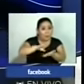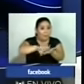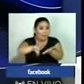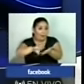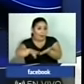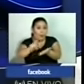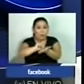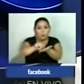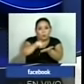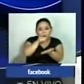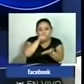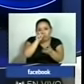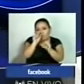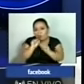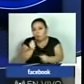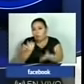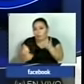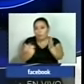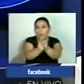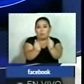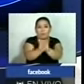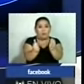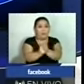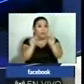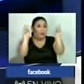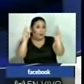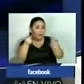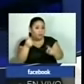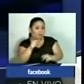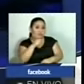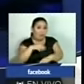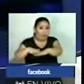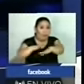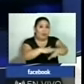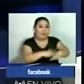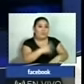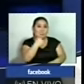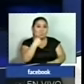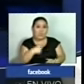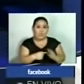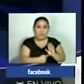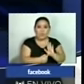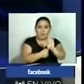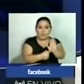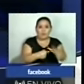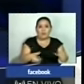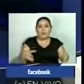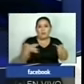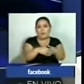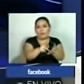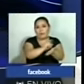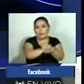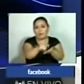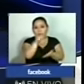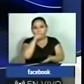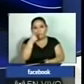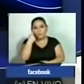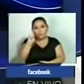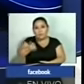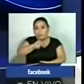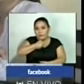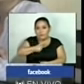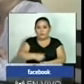colegios privados podría provocar una crisis financiera. Esto lo advierten representantes de ese sector. Conozcamos más en el siguiente